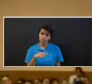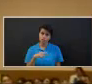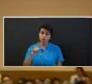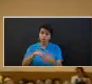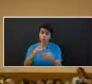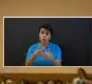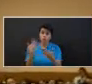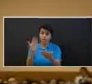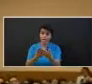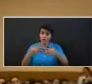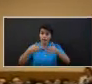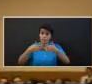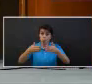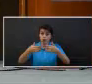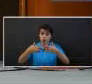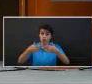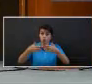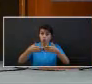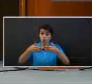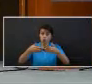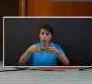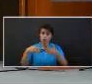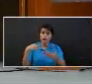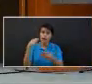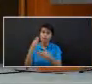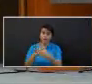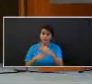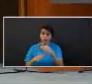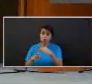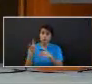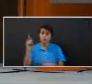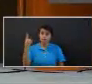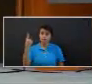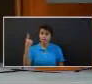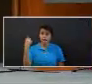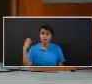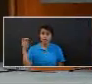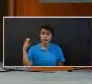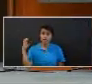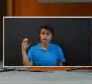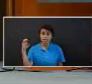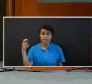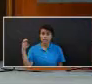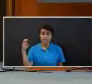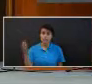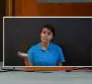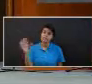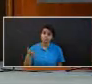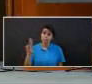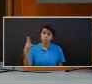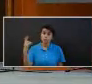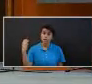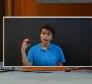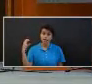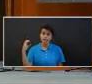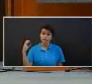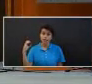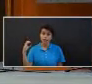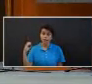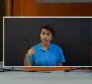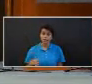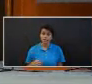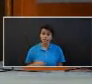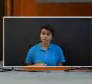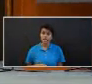Cuando llegaron al puerto, bajaron los de primera clase, bajó segunda clase.